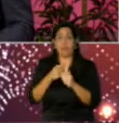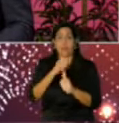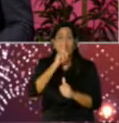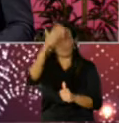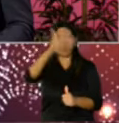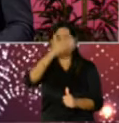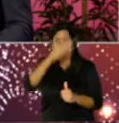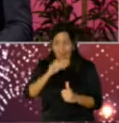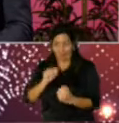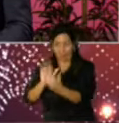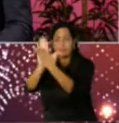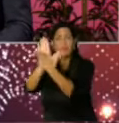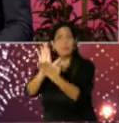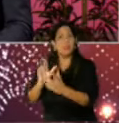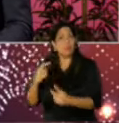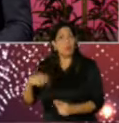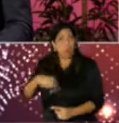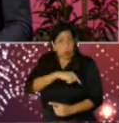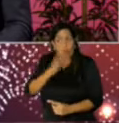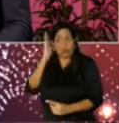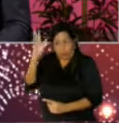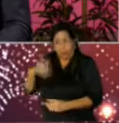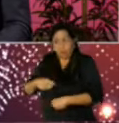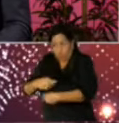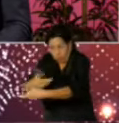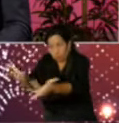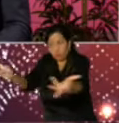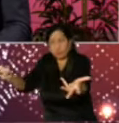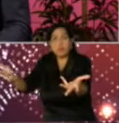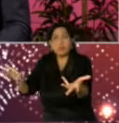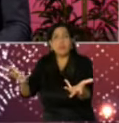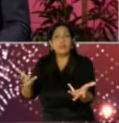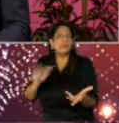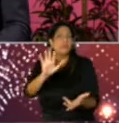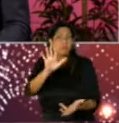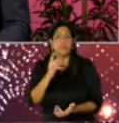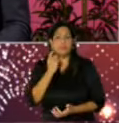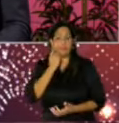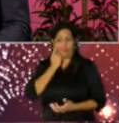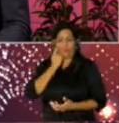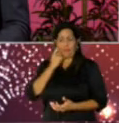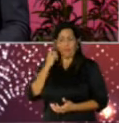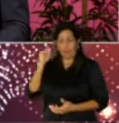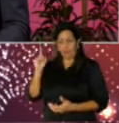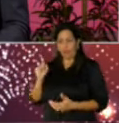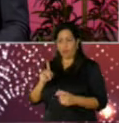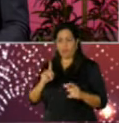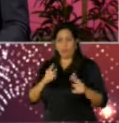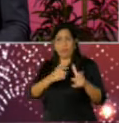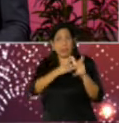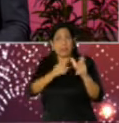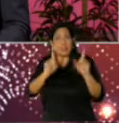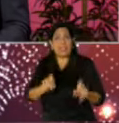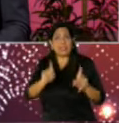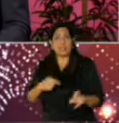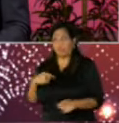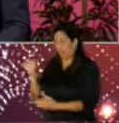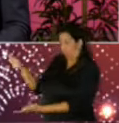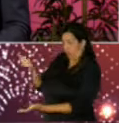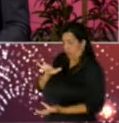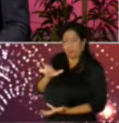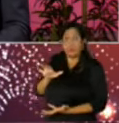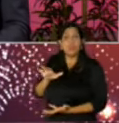Así que el equipo que nos llega a nosotros lo vamos a distribuir en la periferia. A nosotros nos llegó un equipo para la prueba rápida de PCR, que no lo podemos utilizar